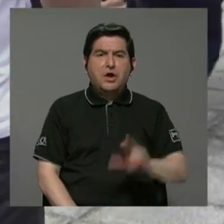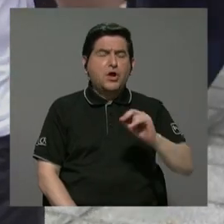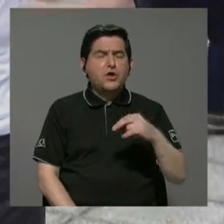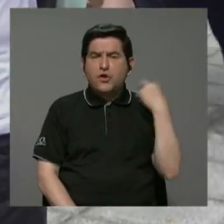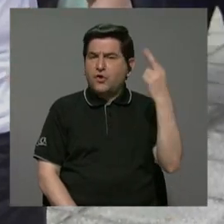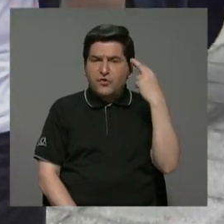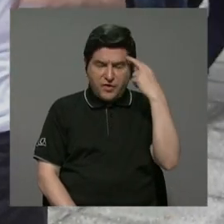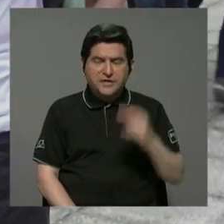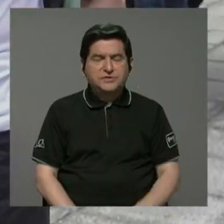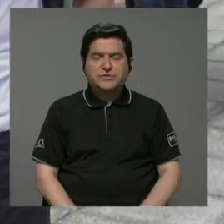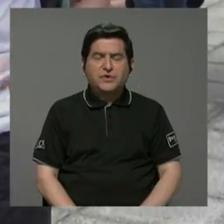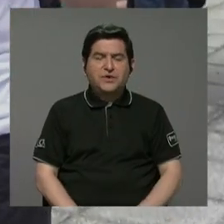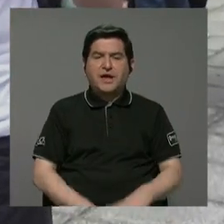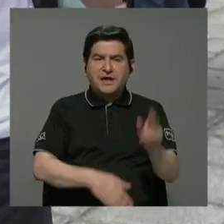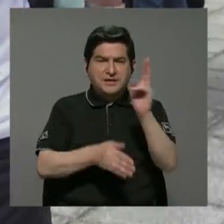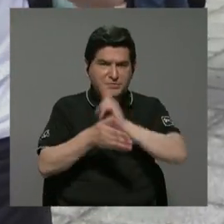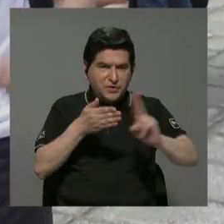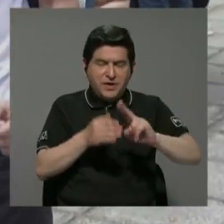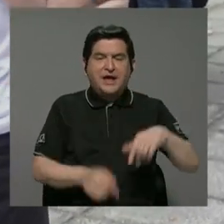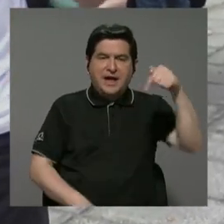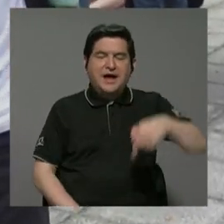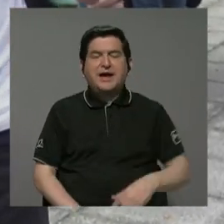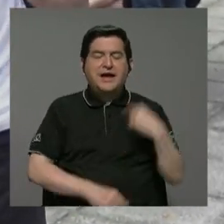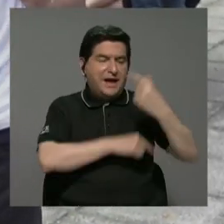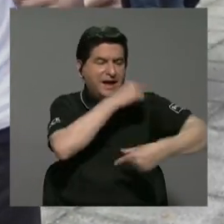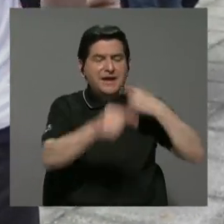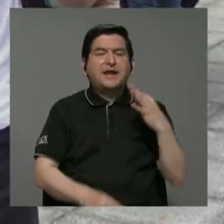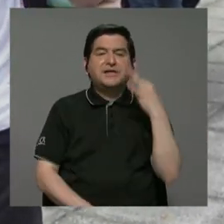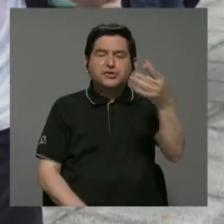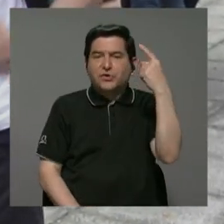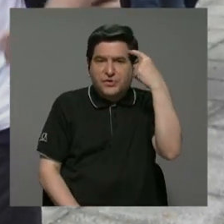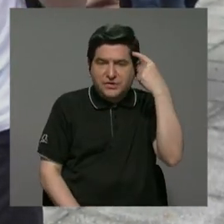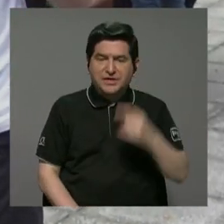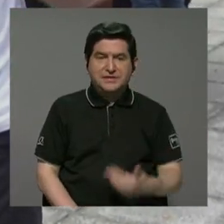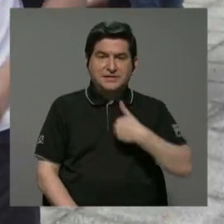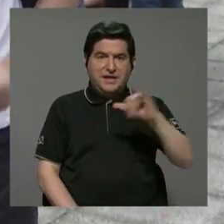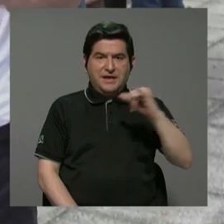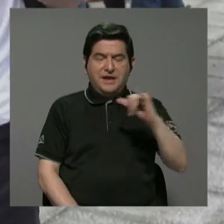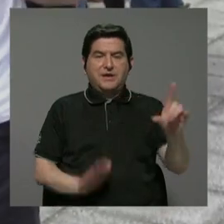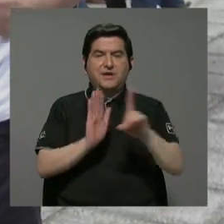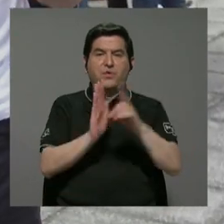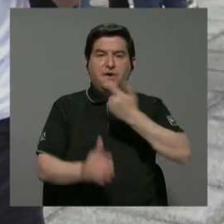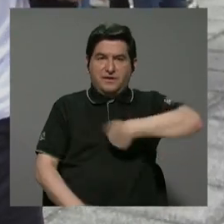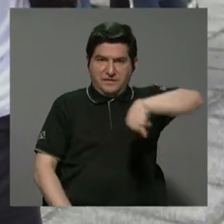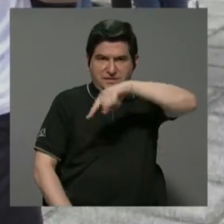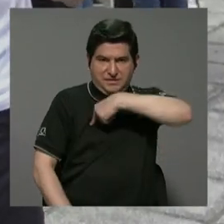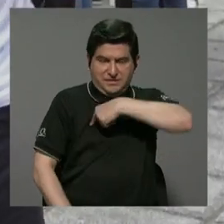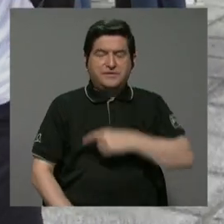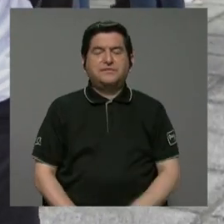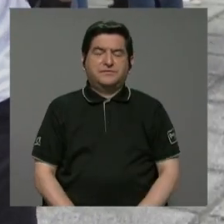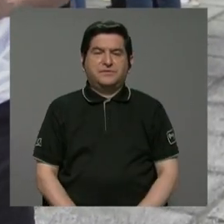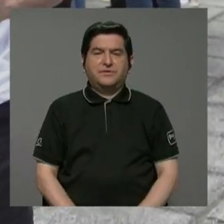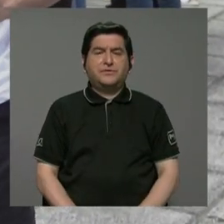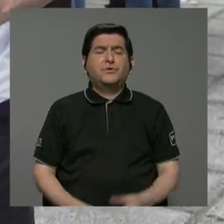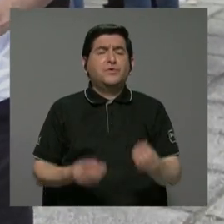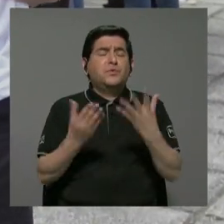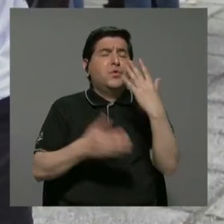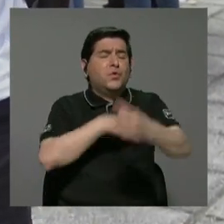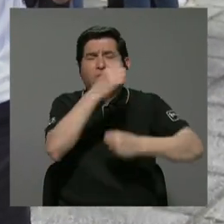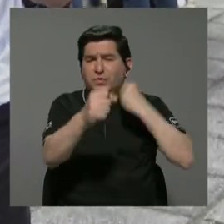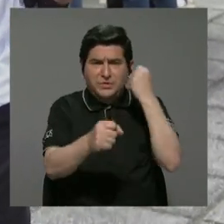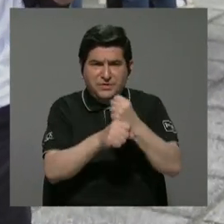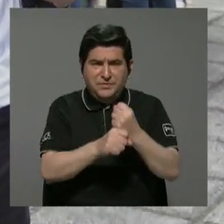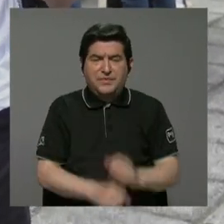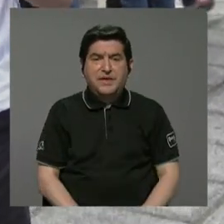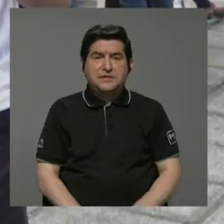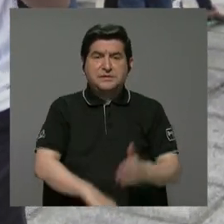universidades, ni estamos por las personas que estamos de acá. Estamos por las generaciones futuras, que tengan los mismos derechos que hemos tenido nosotros y nosotras durante tantos años y